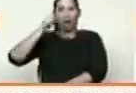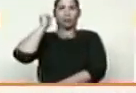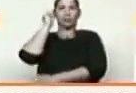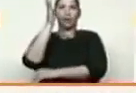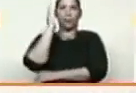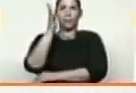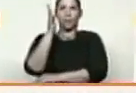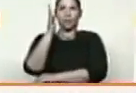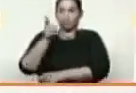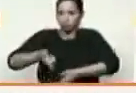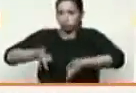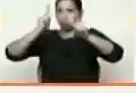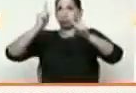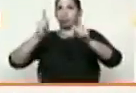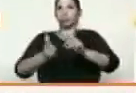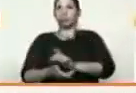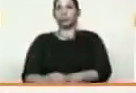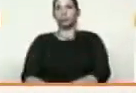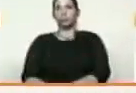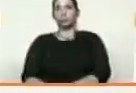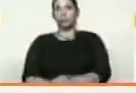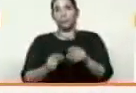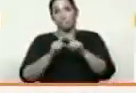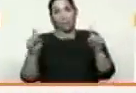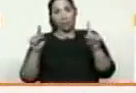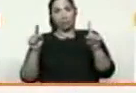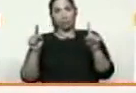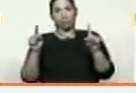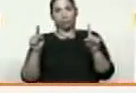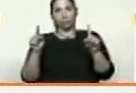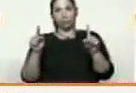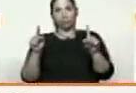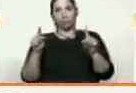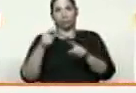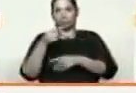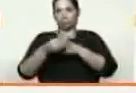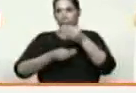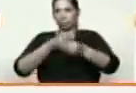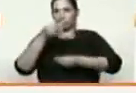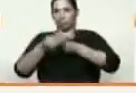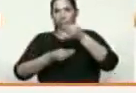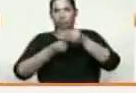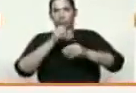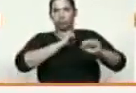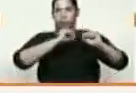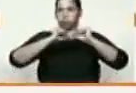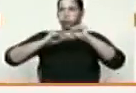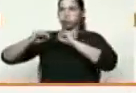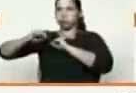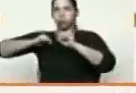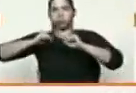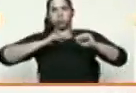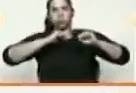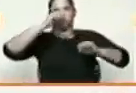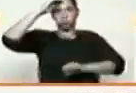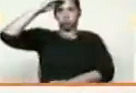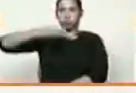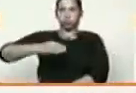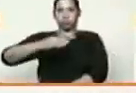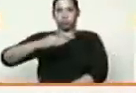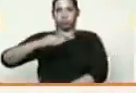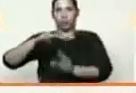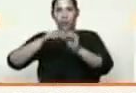lo autorice para que se produzca una movilización militar en